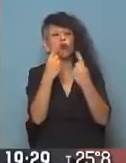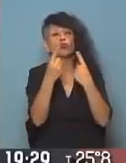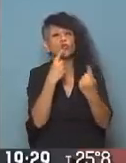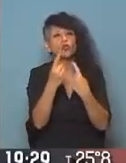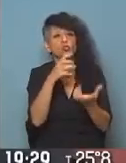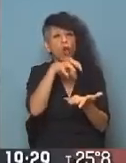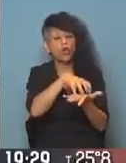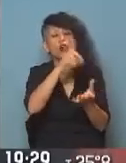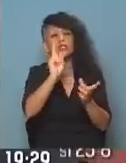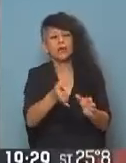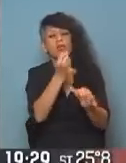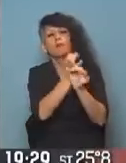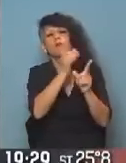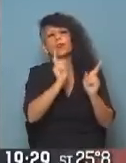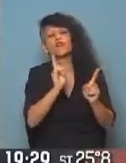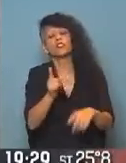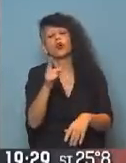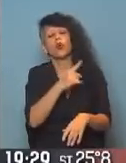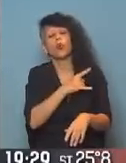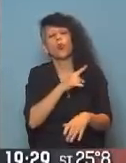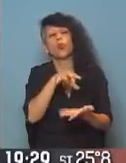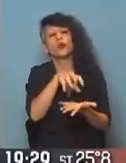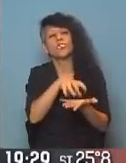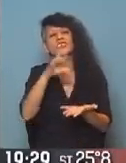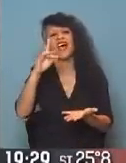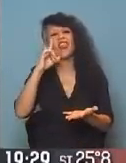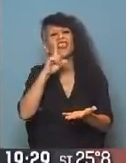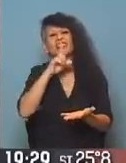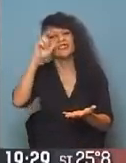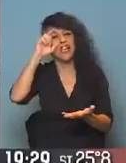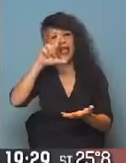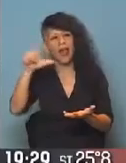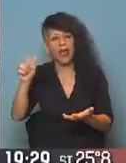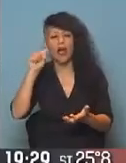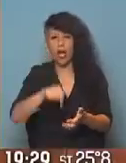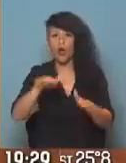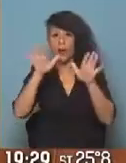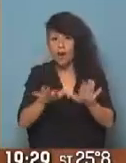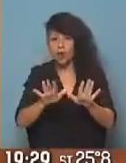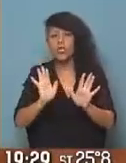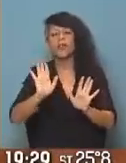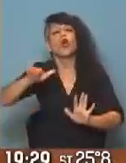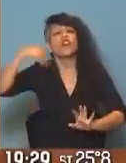profesores y la maestría de finanzas de la universidad di tella con él vamos a la pausa y seguimos con estos temas